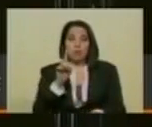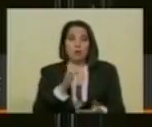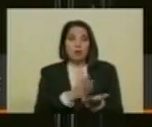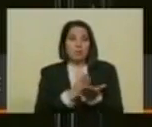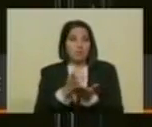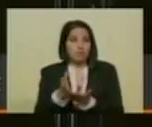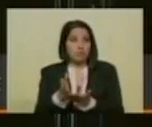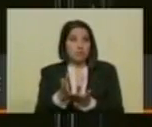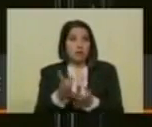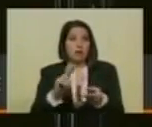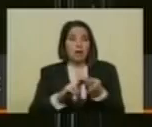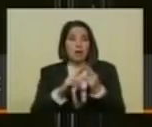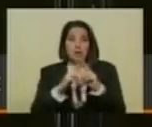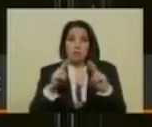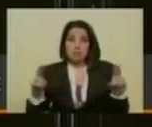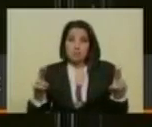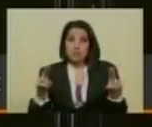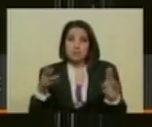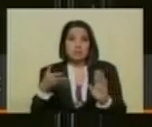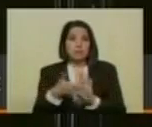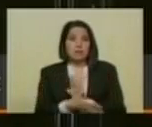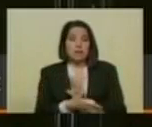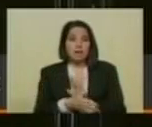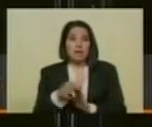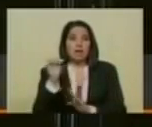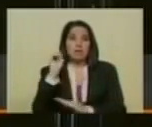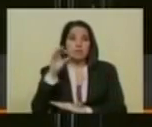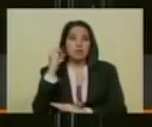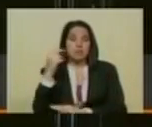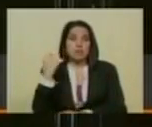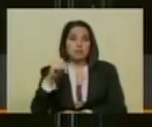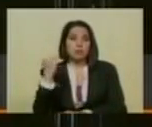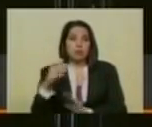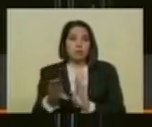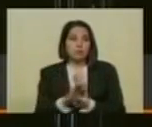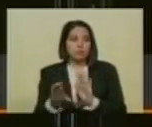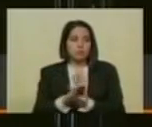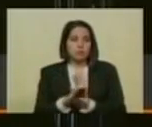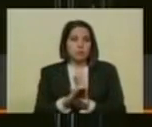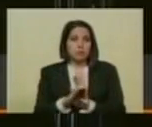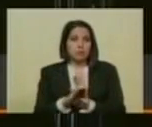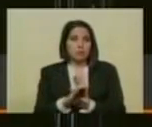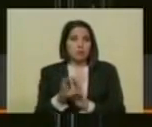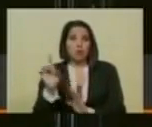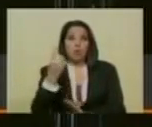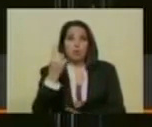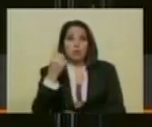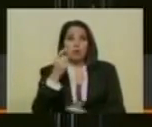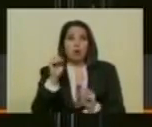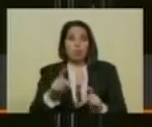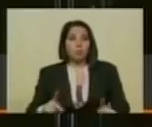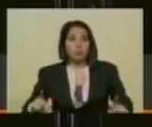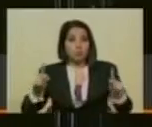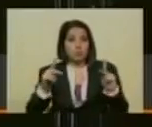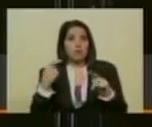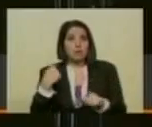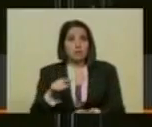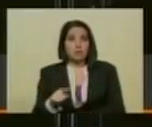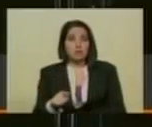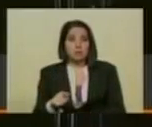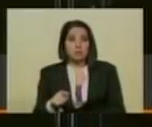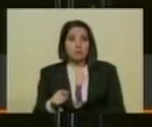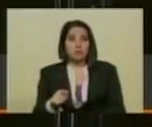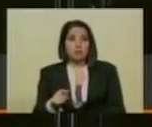paz era la Asamblea Nacional Constituyente. Era la única oportunidad que teníamos para que no nos llevaran